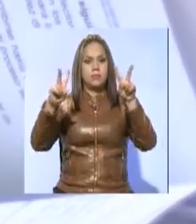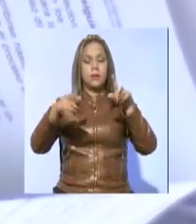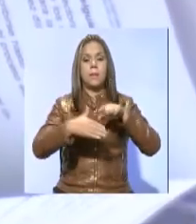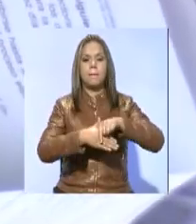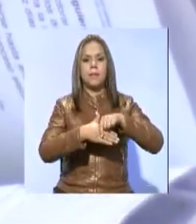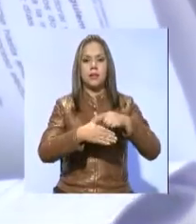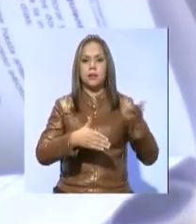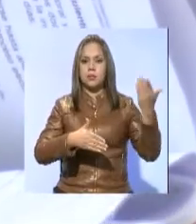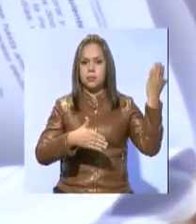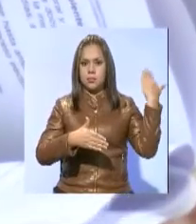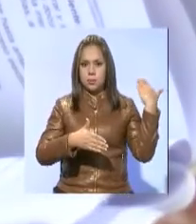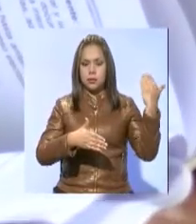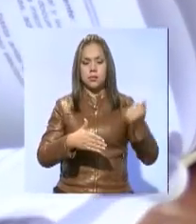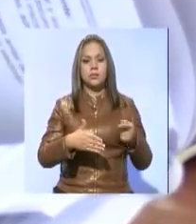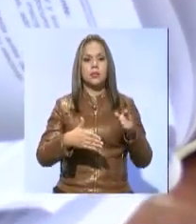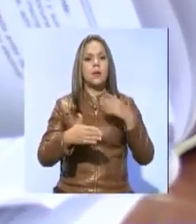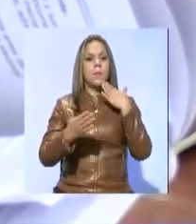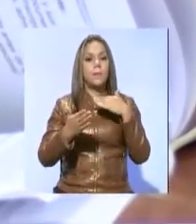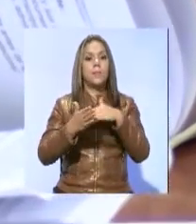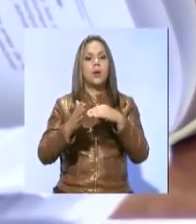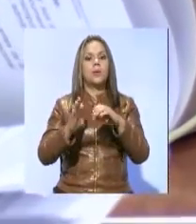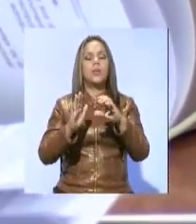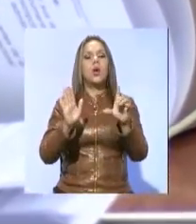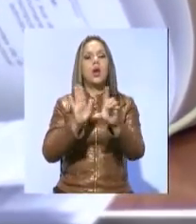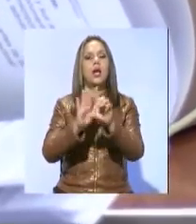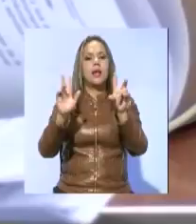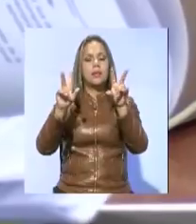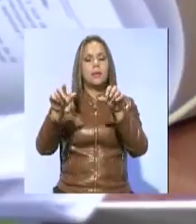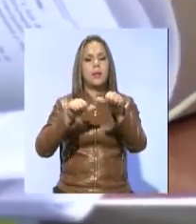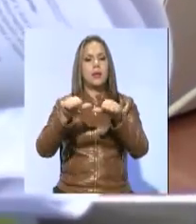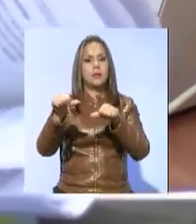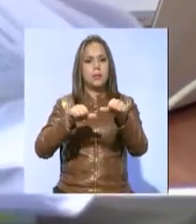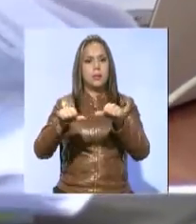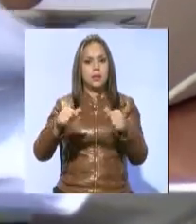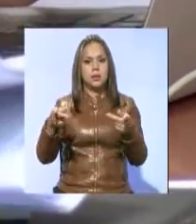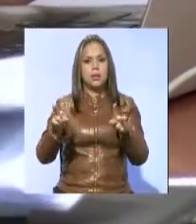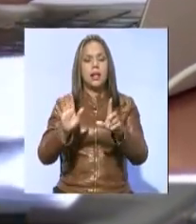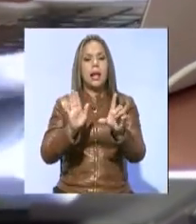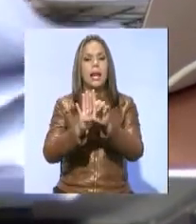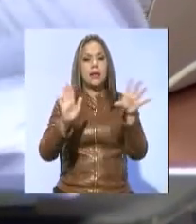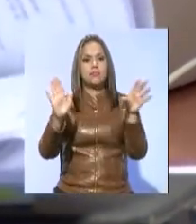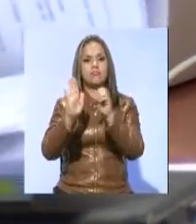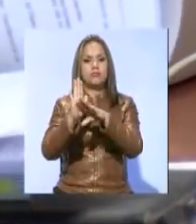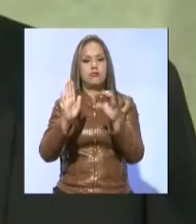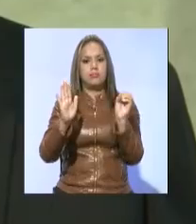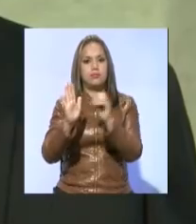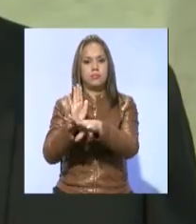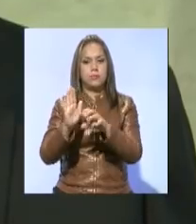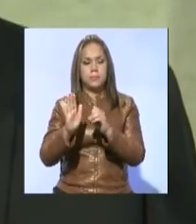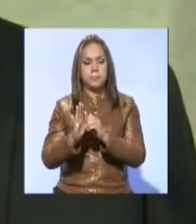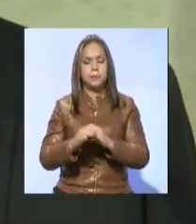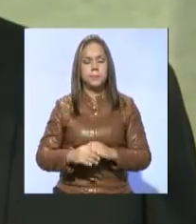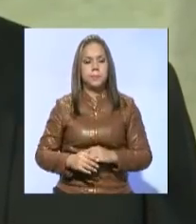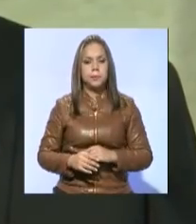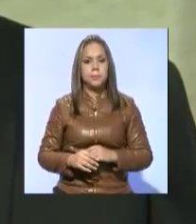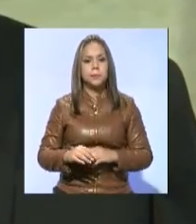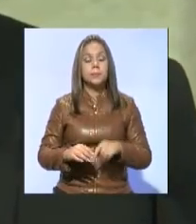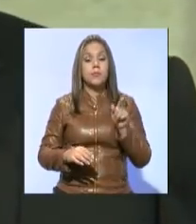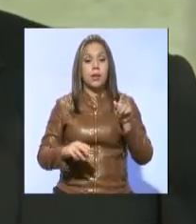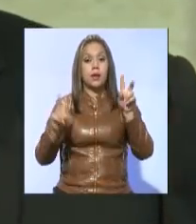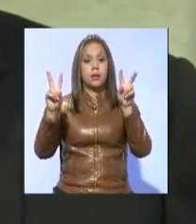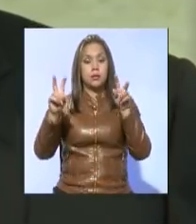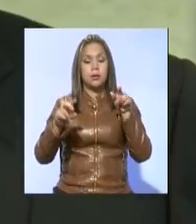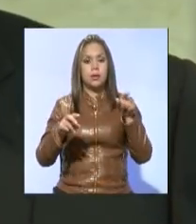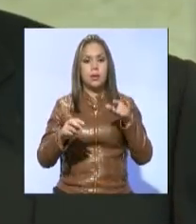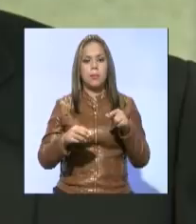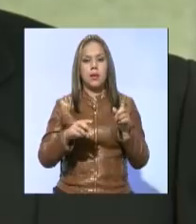pendientes del periodo anterior, como fue el Código Orgánico Administrativo y la Ley de Paraísos Fiscales. Un tema que era producto de